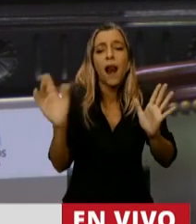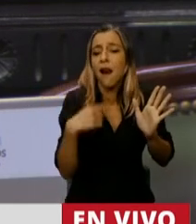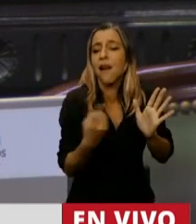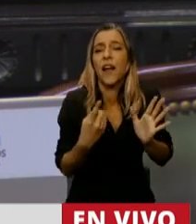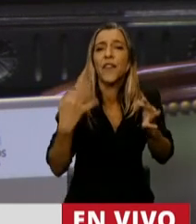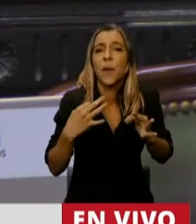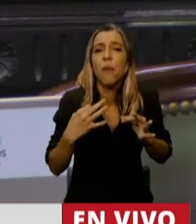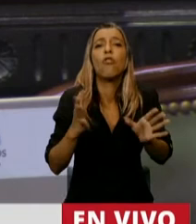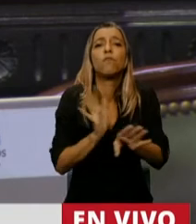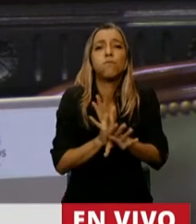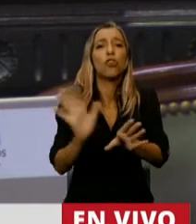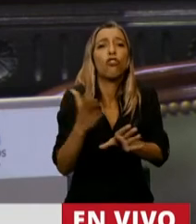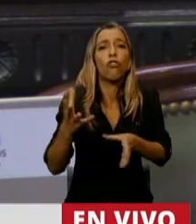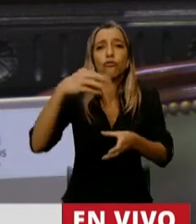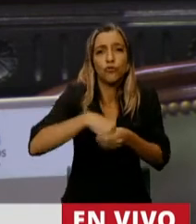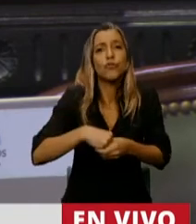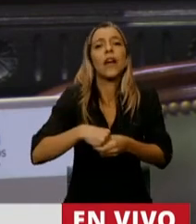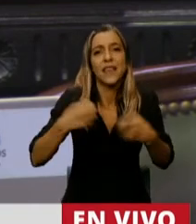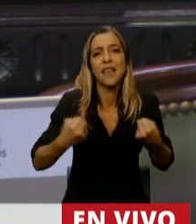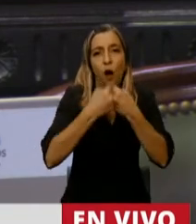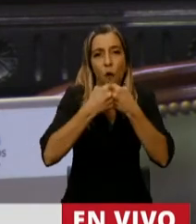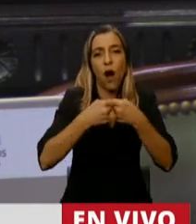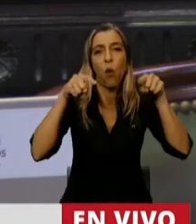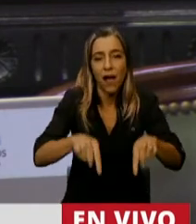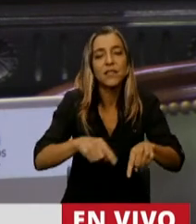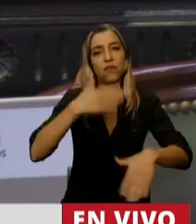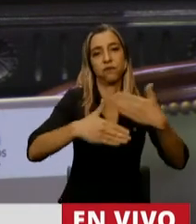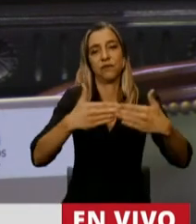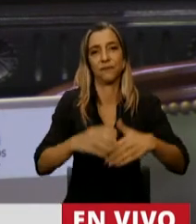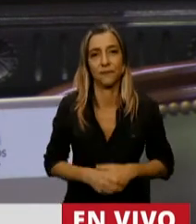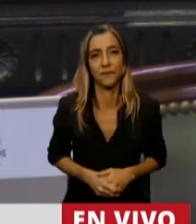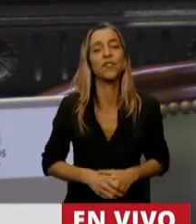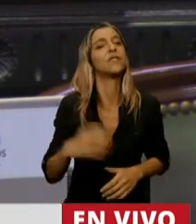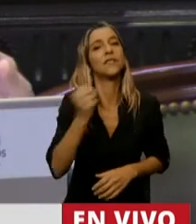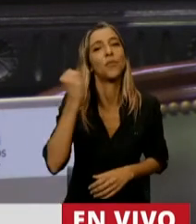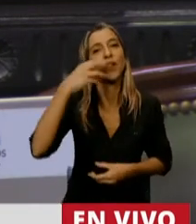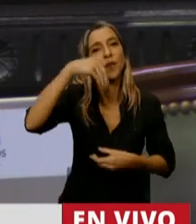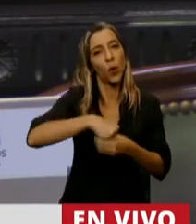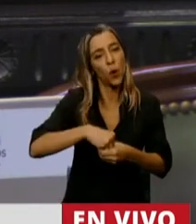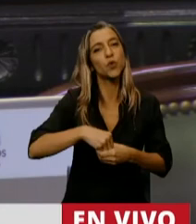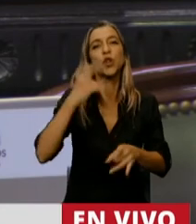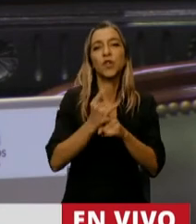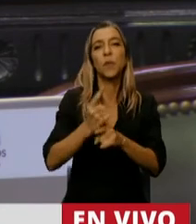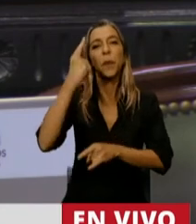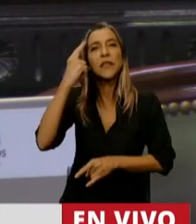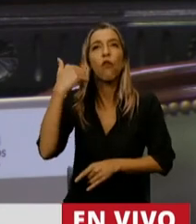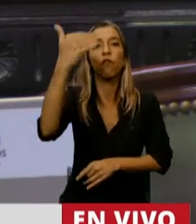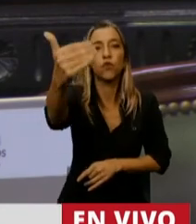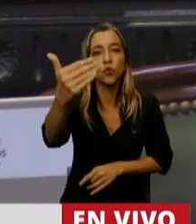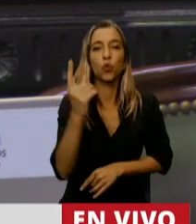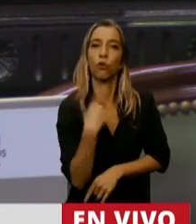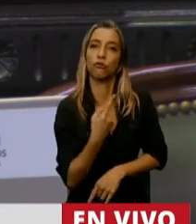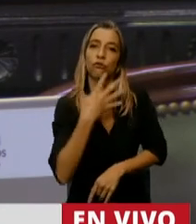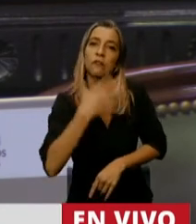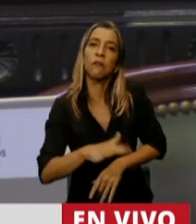acuerdo con la gente adentro. Y el acuerdo para que el pueblo esté adentro tiene que ser un acuerdo de inclusión y de salida hacia el futuro, comprendiendo cuál